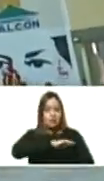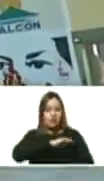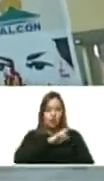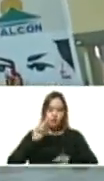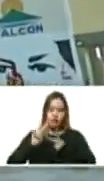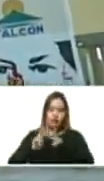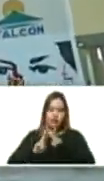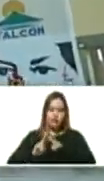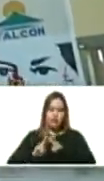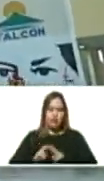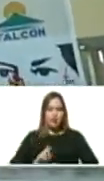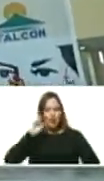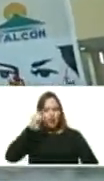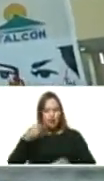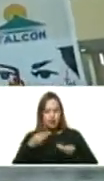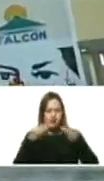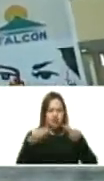este hito,